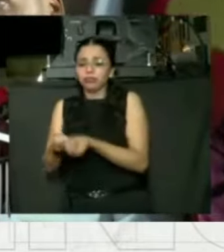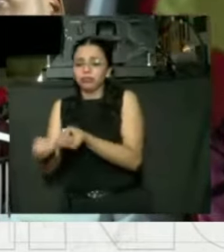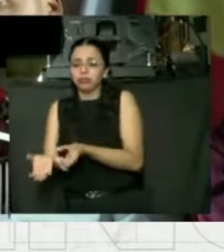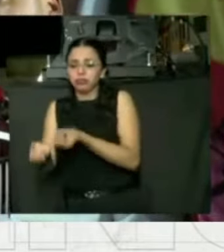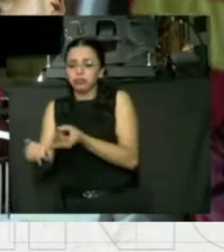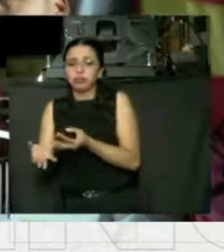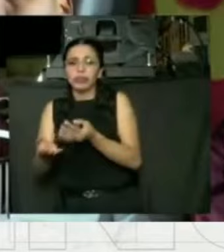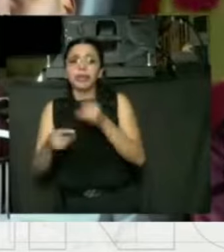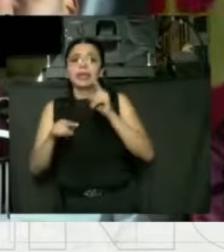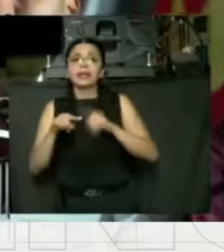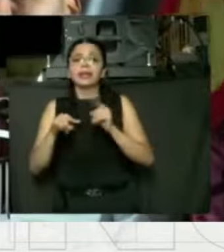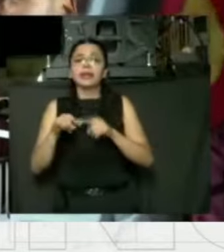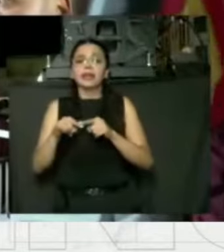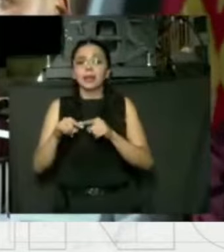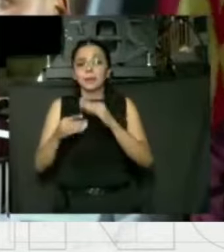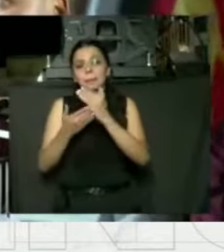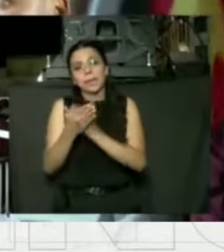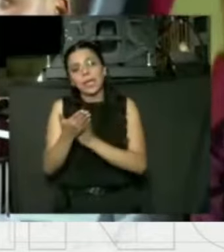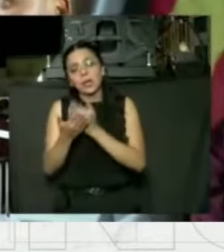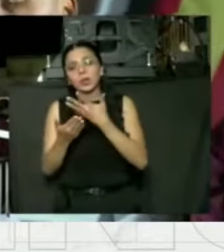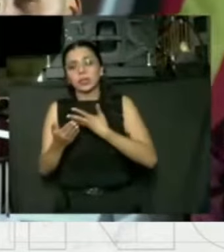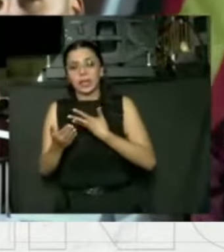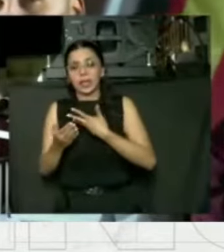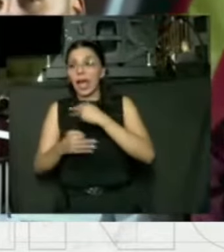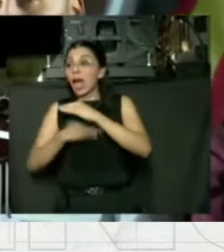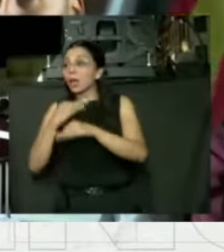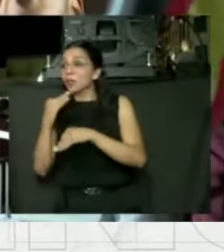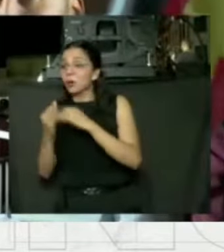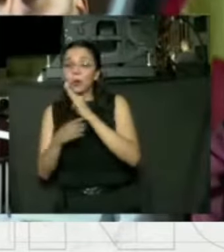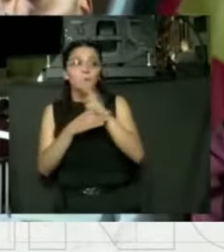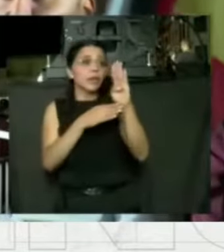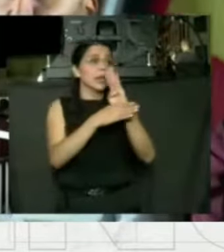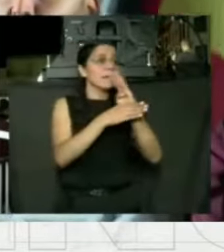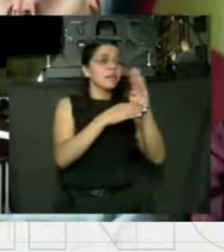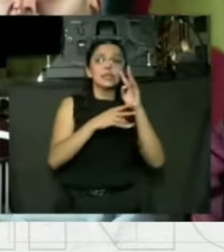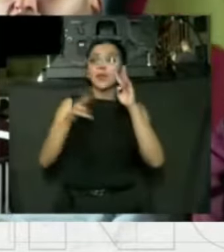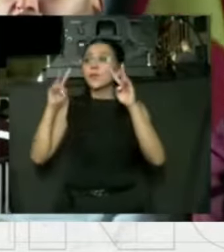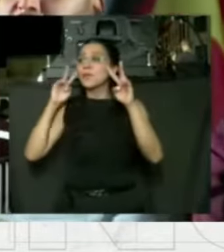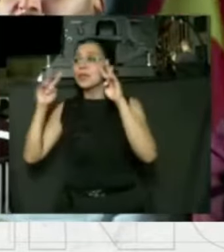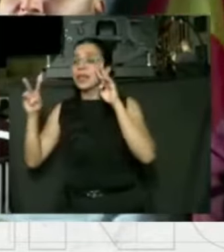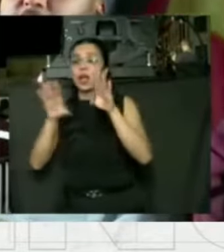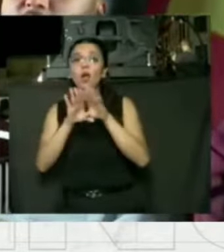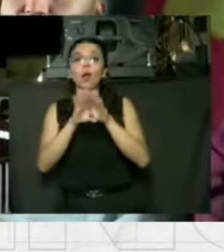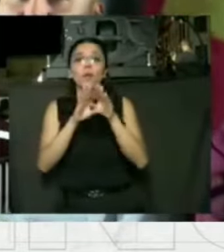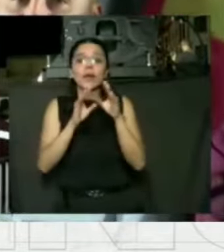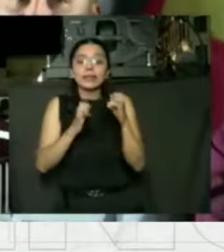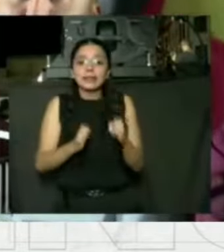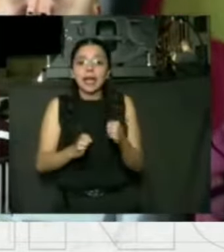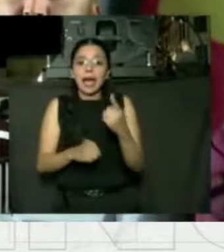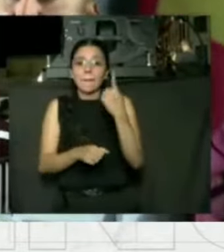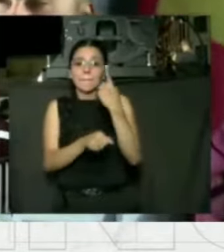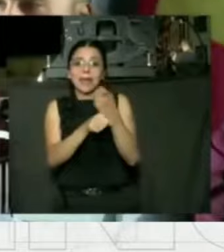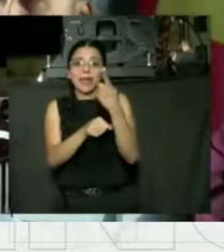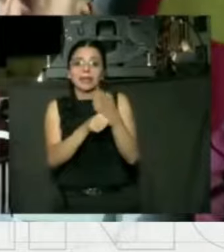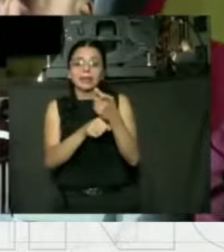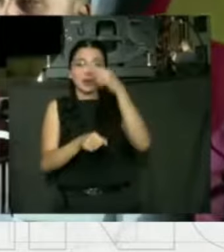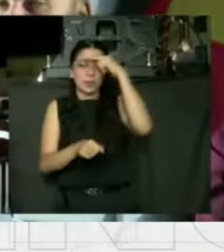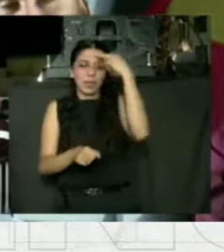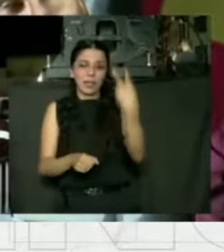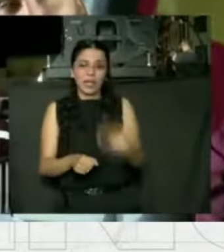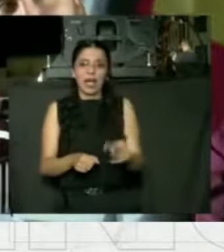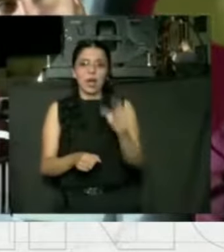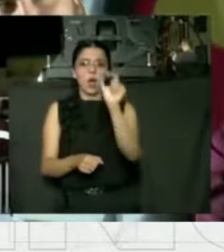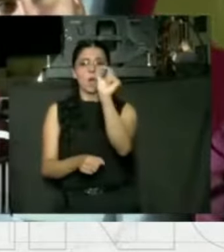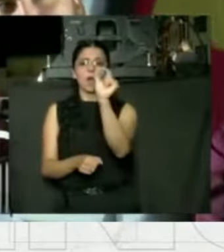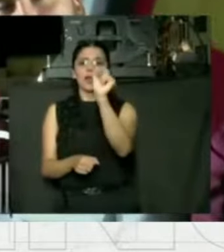menos tiene, a todos les va bien. Miren nada más cómo está el peso mexicano. Es la moneda